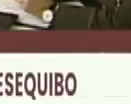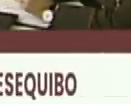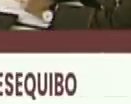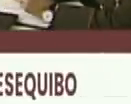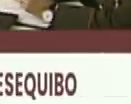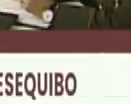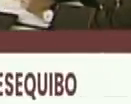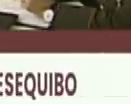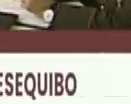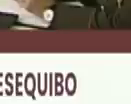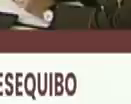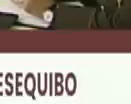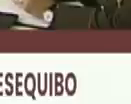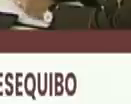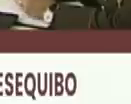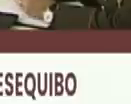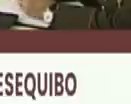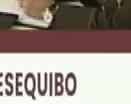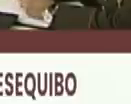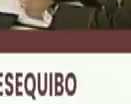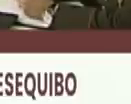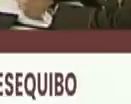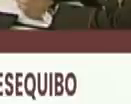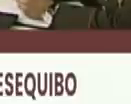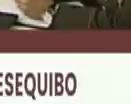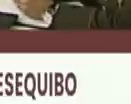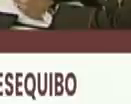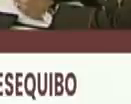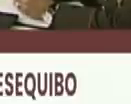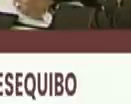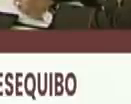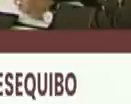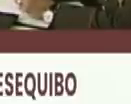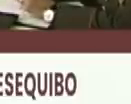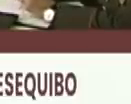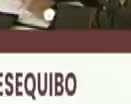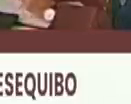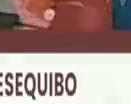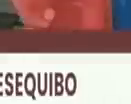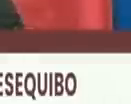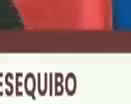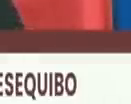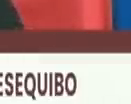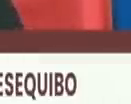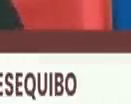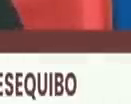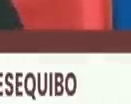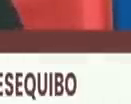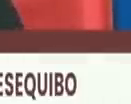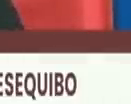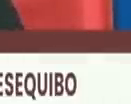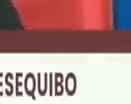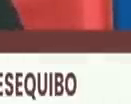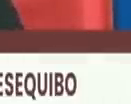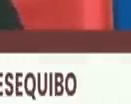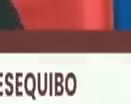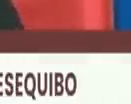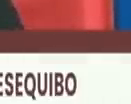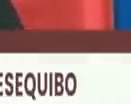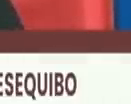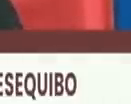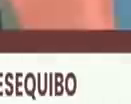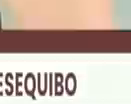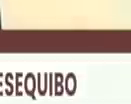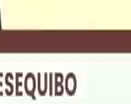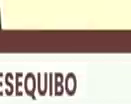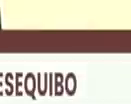la participación del presidente de la Asamblea Nacional, diputado Luis Parra. También nos acompaña